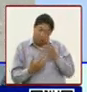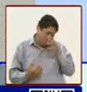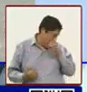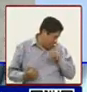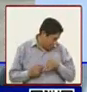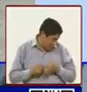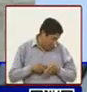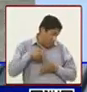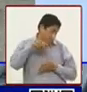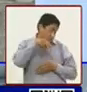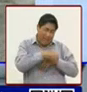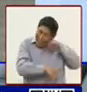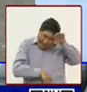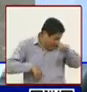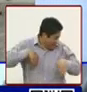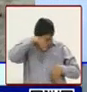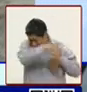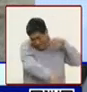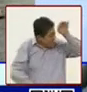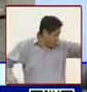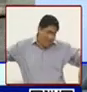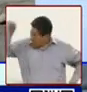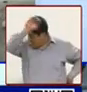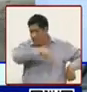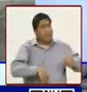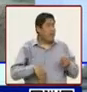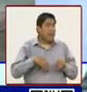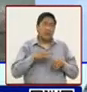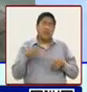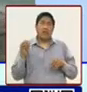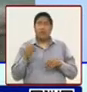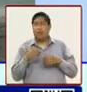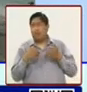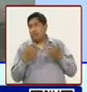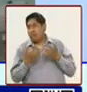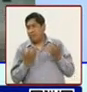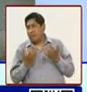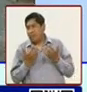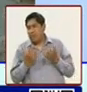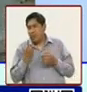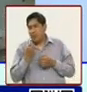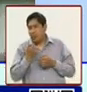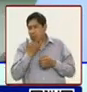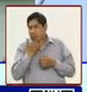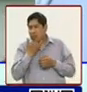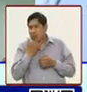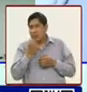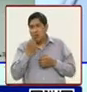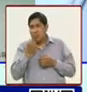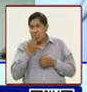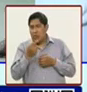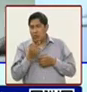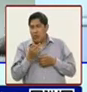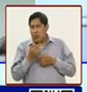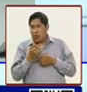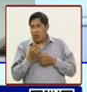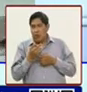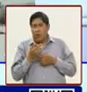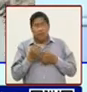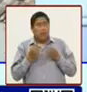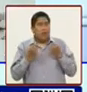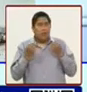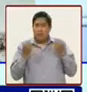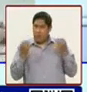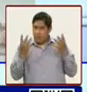lanzado al río, han nadado y han estado en la orilla. Solo, como le digo, ha habido pero